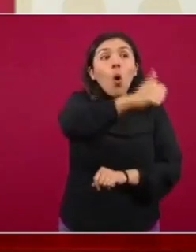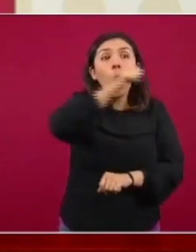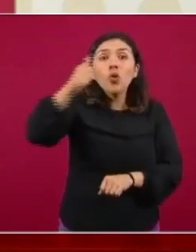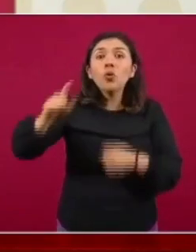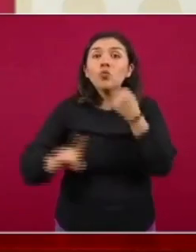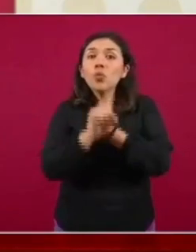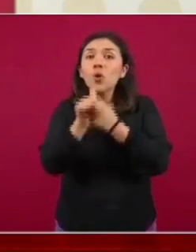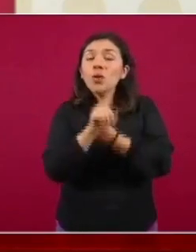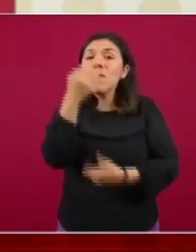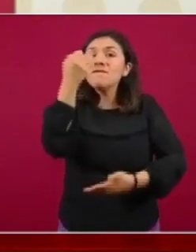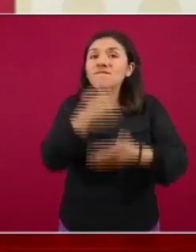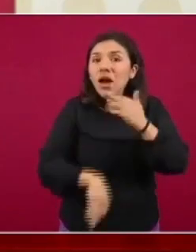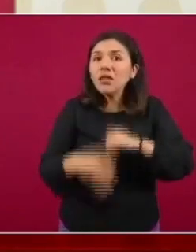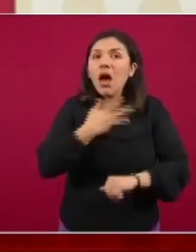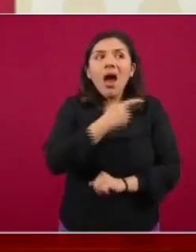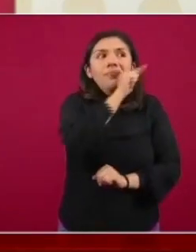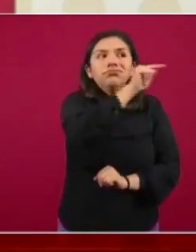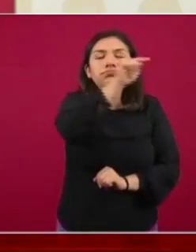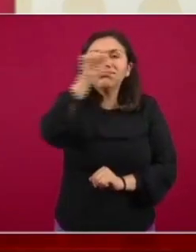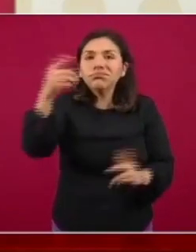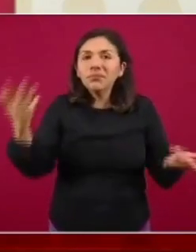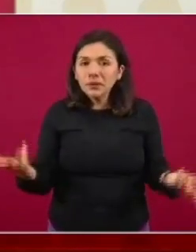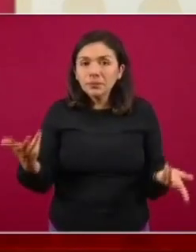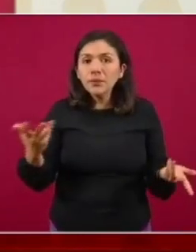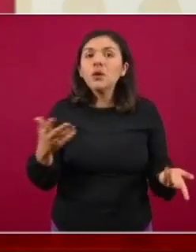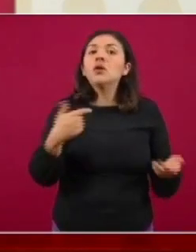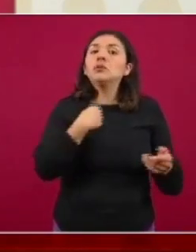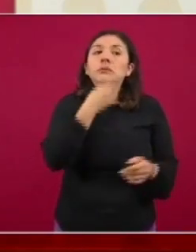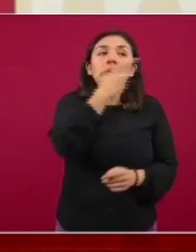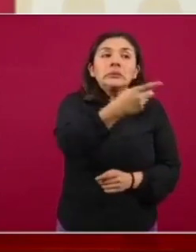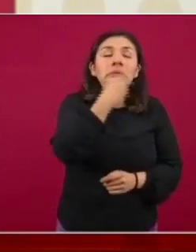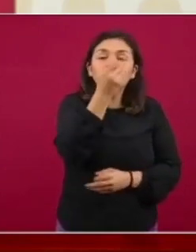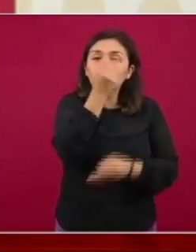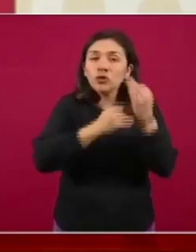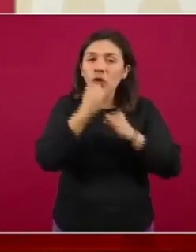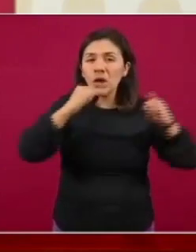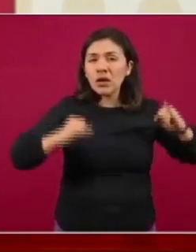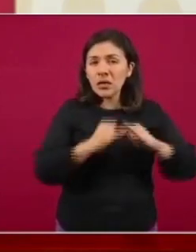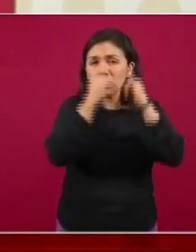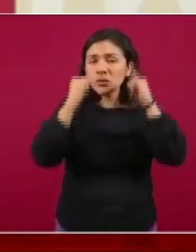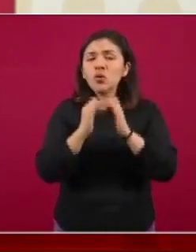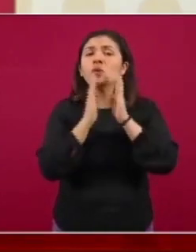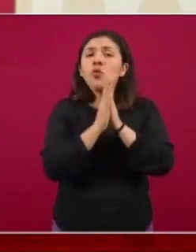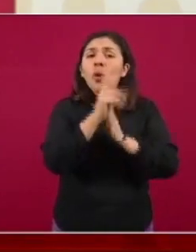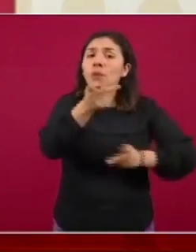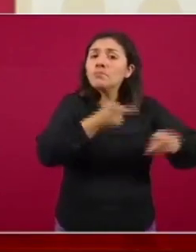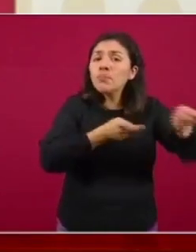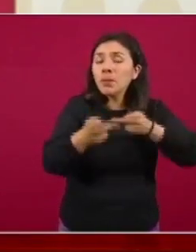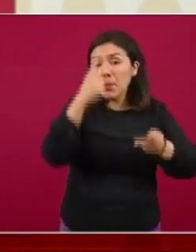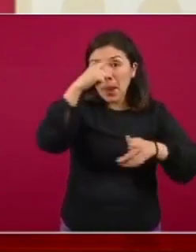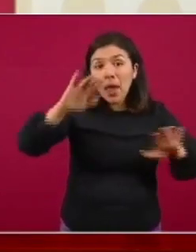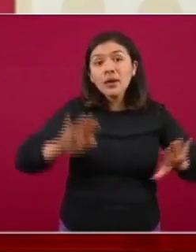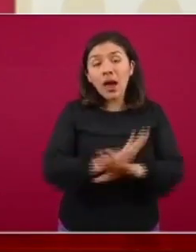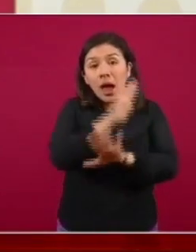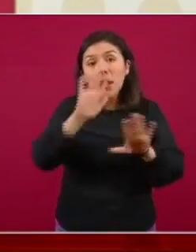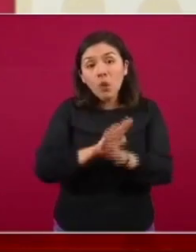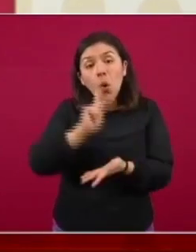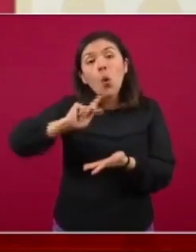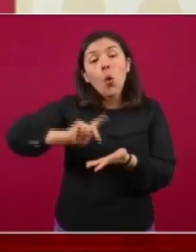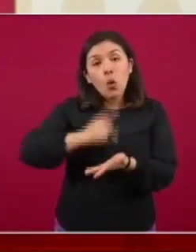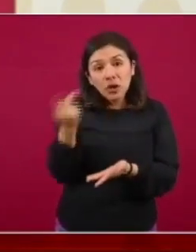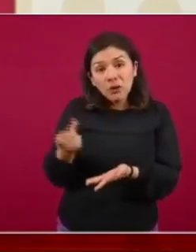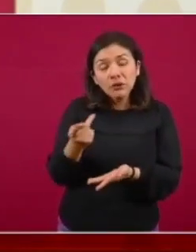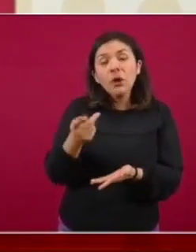problemas, que tenemos rezago, ¿no? Entonces pedimos a cada una de las instituciones que hicieran planes de reconversión, en